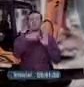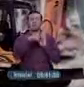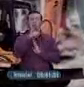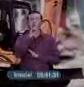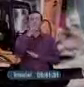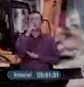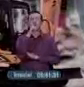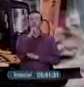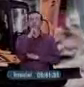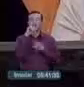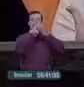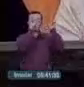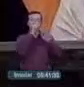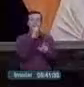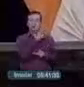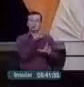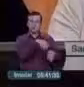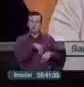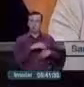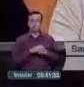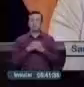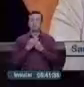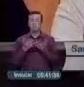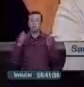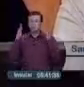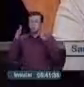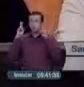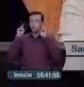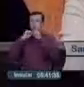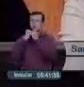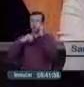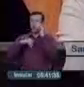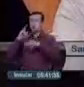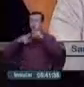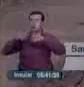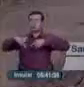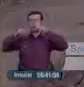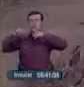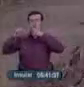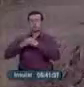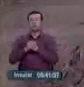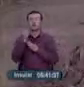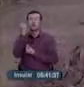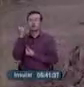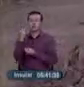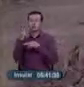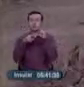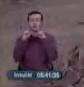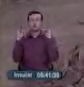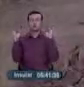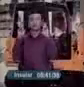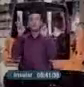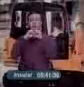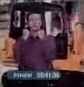millones, por el sector privado. Gran parte está concentrada en el sector social y en infraestructura. Los costos para la reconstrucción y el